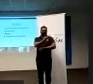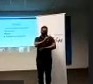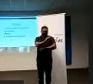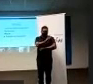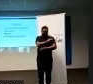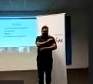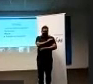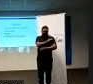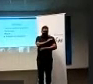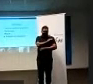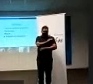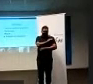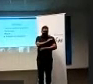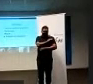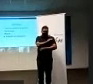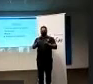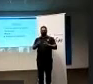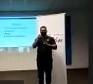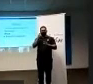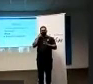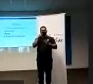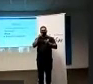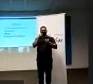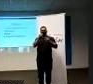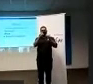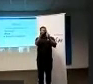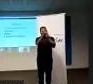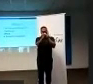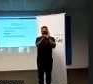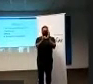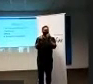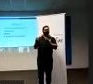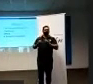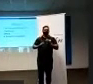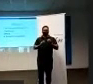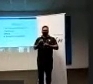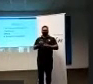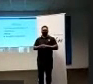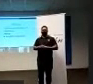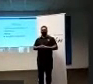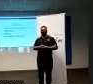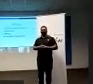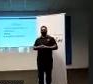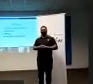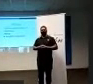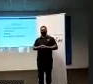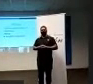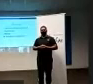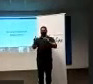plataformas que tenemos actualmente, la eficacia y someramente hablar sobre la campaña de vacunación. Siguiente, por